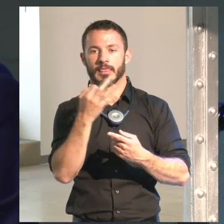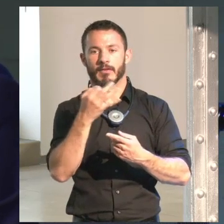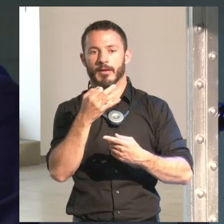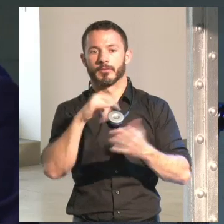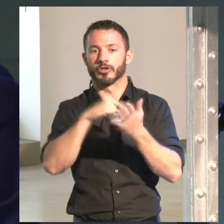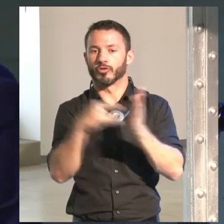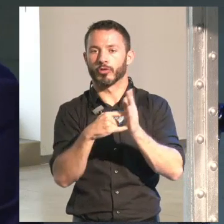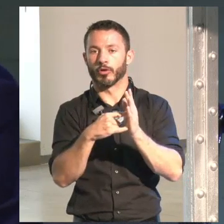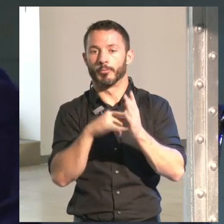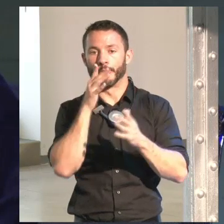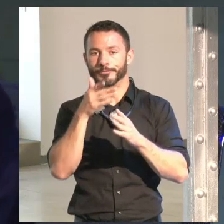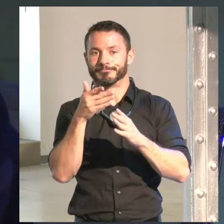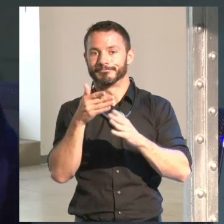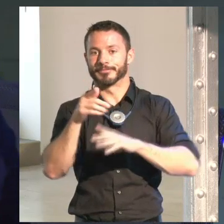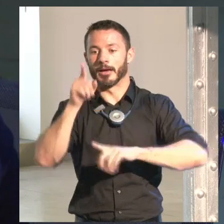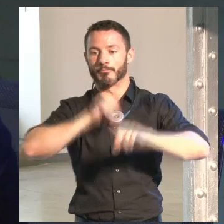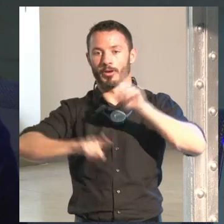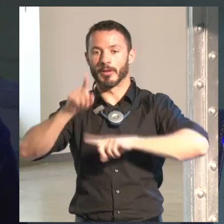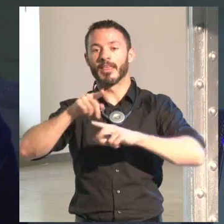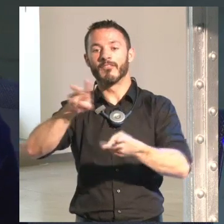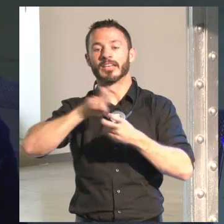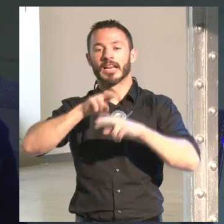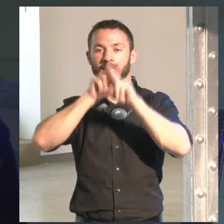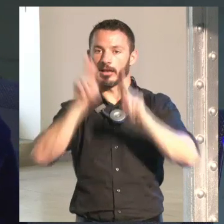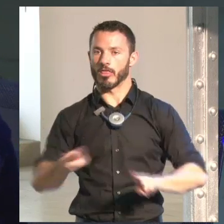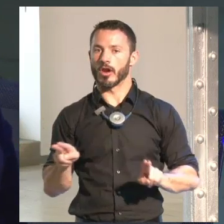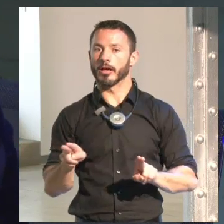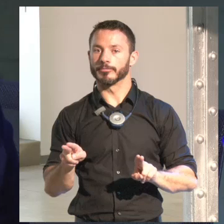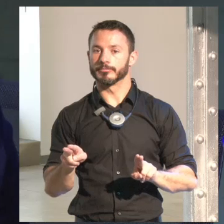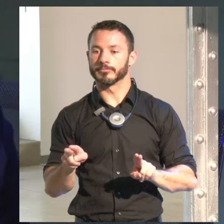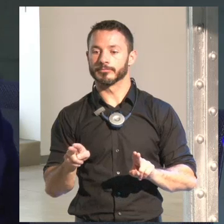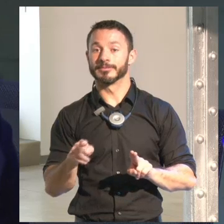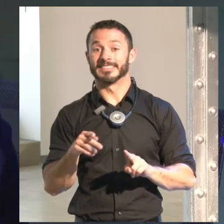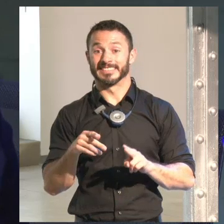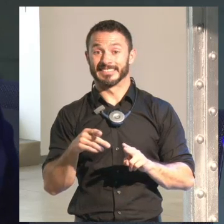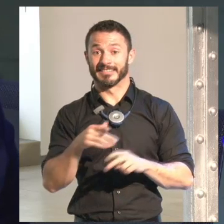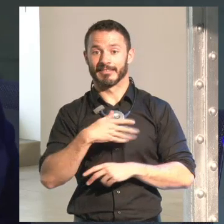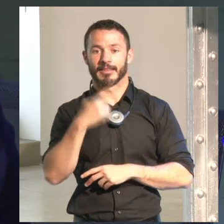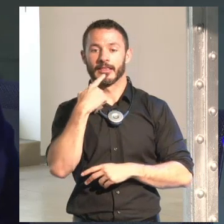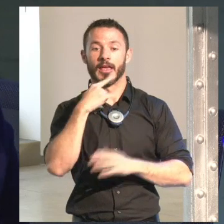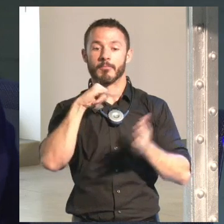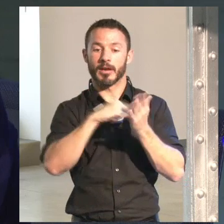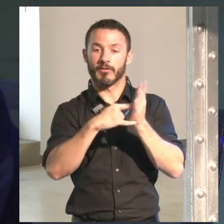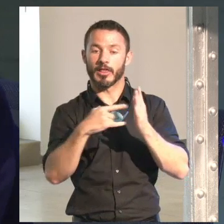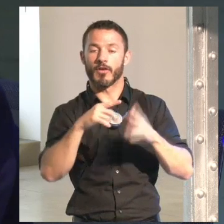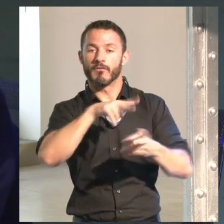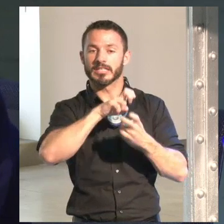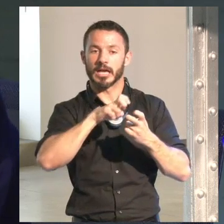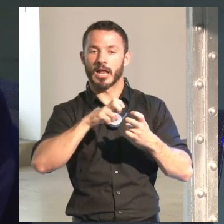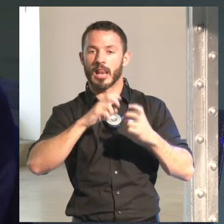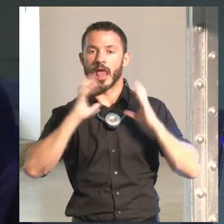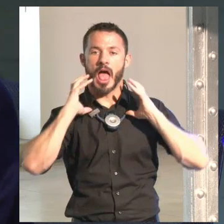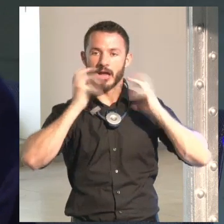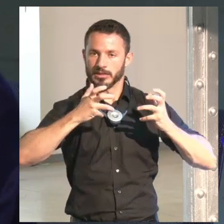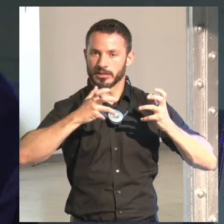planteando en fiscalía internacional. Aquí nos juntamos con las planificaciones fiscales agresivas,